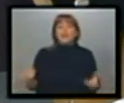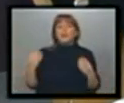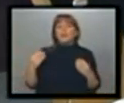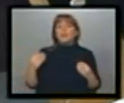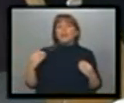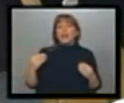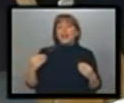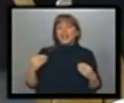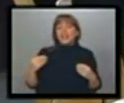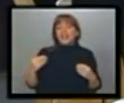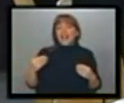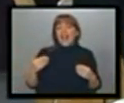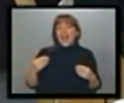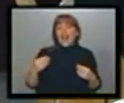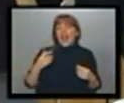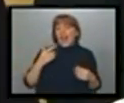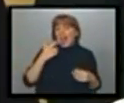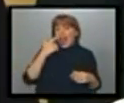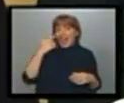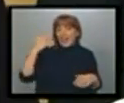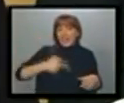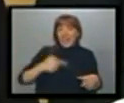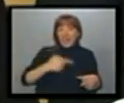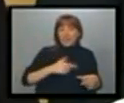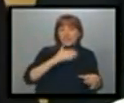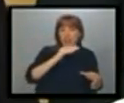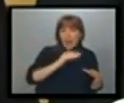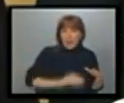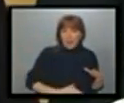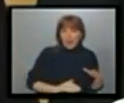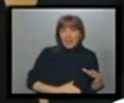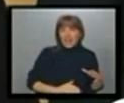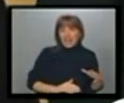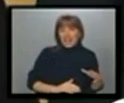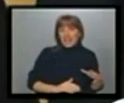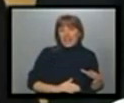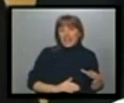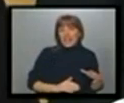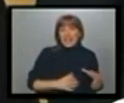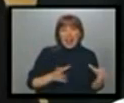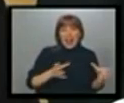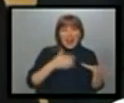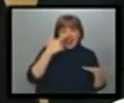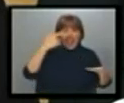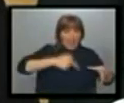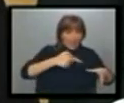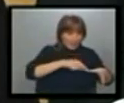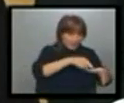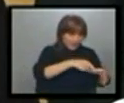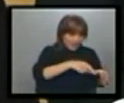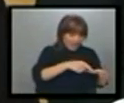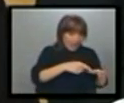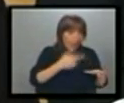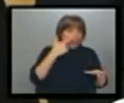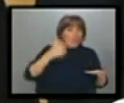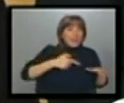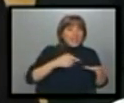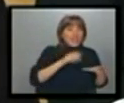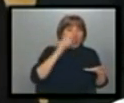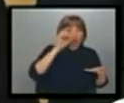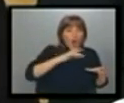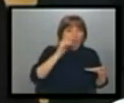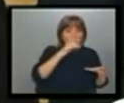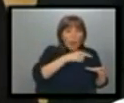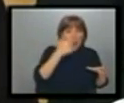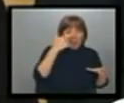si el precio del barril de crudo está deprimido, le cuesta arrancar en los últimos